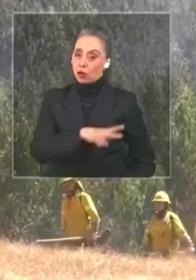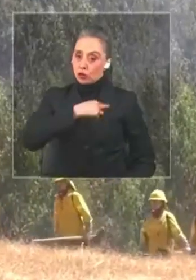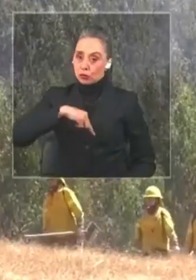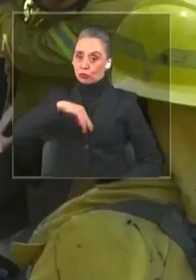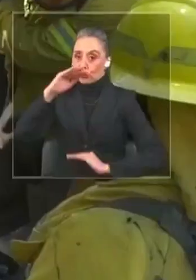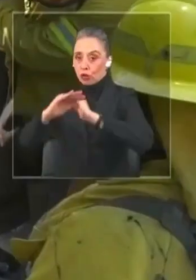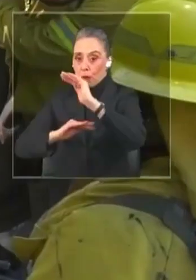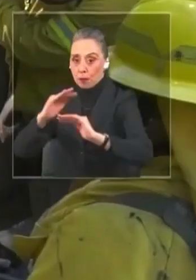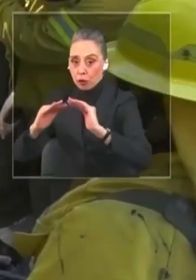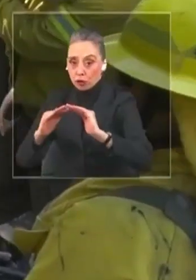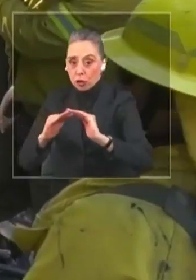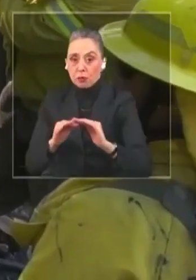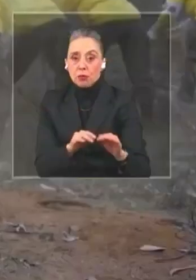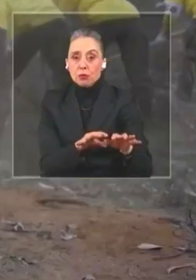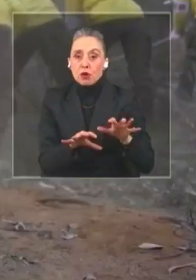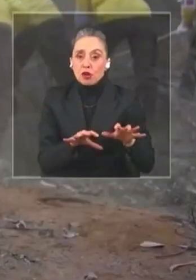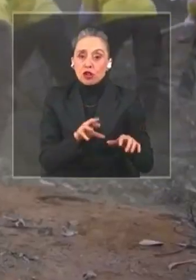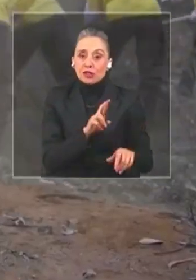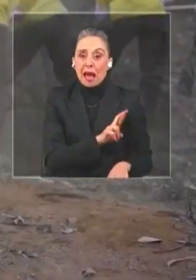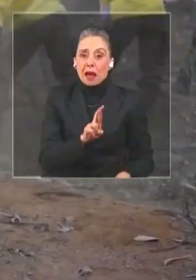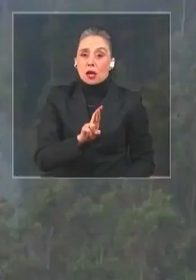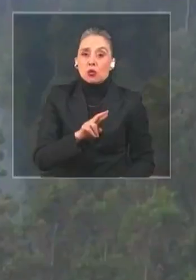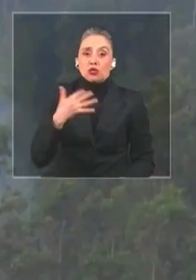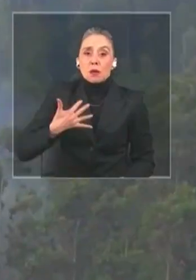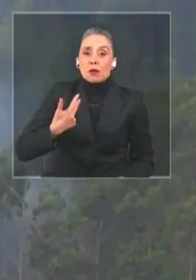Protegemos recursos vitales del país.